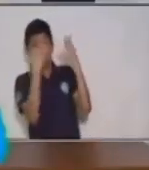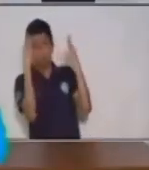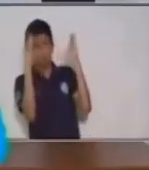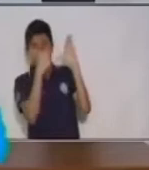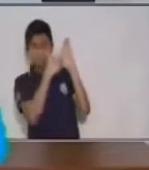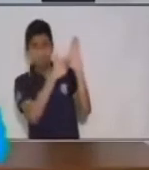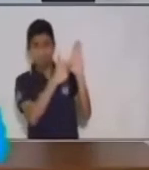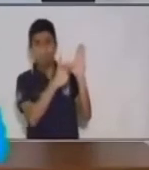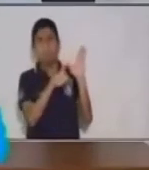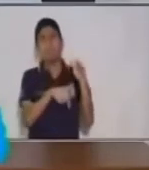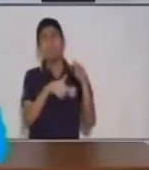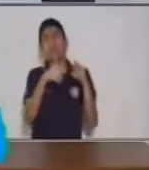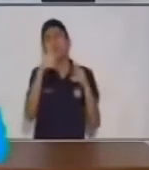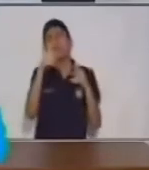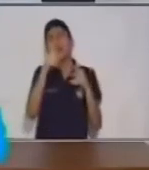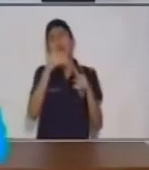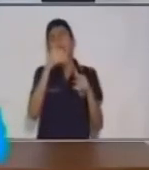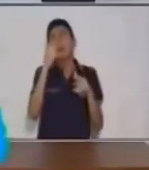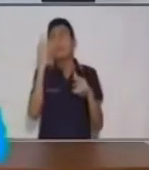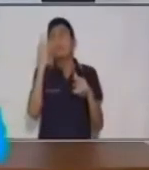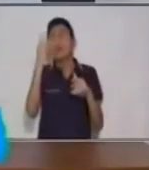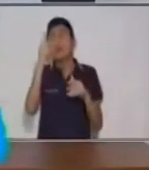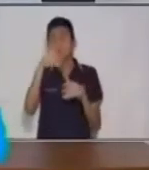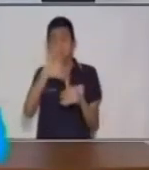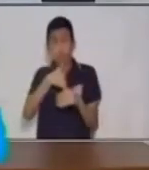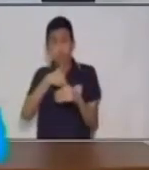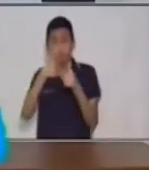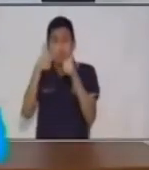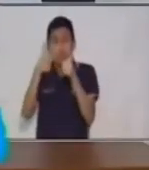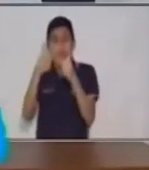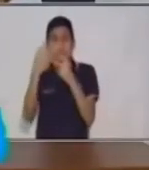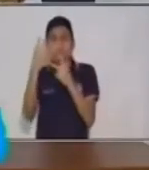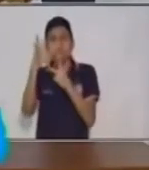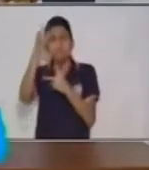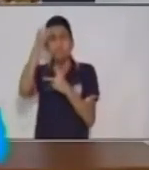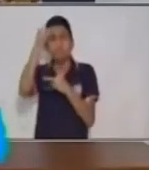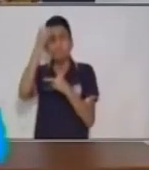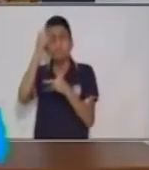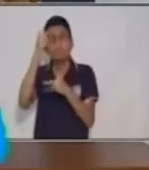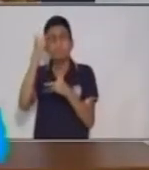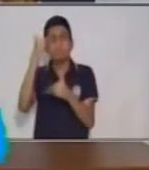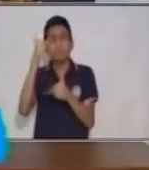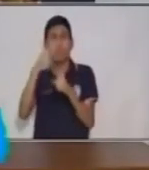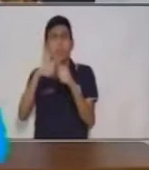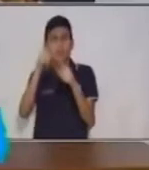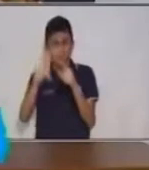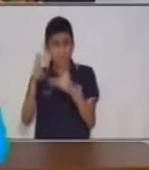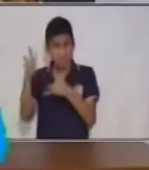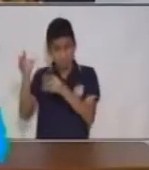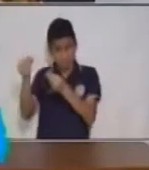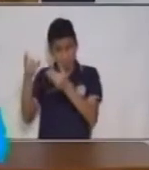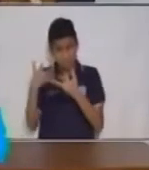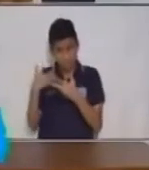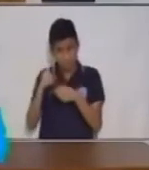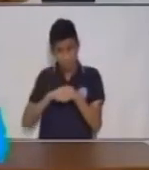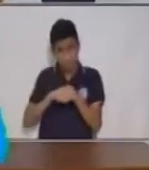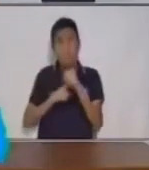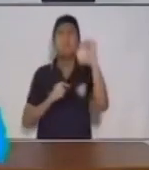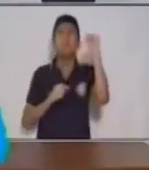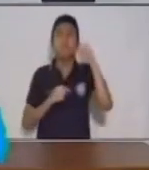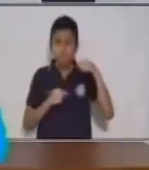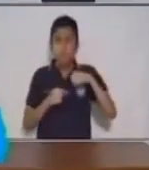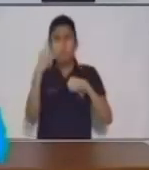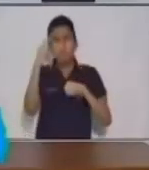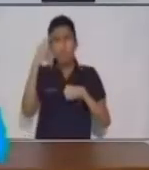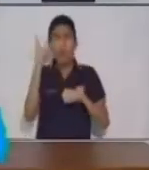la clase y pues veo que tienes una muy buena retentiva. Ahora, ¿me cedes un poco el espacio para que explique? Sí,